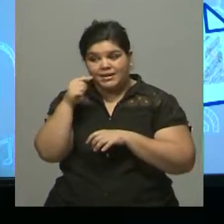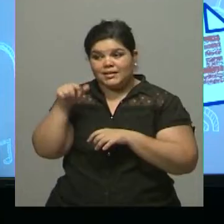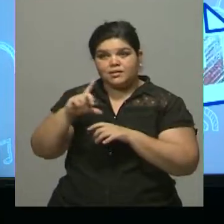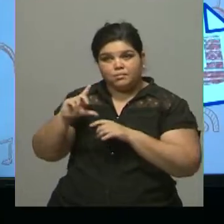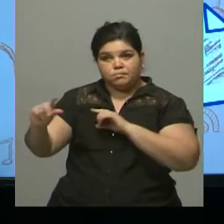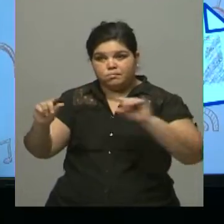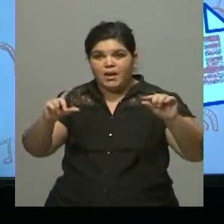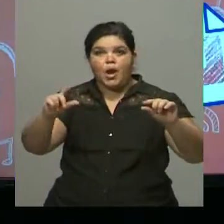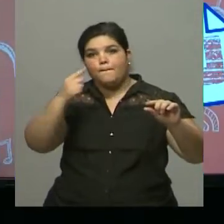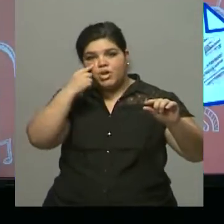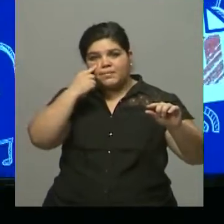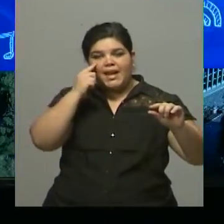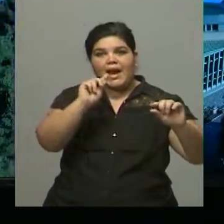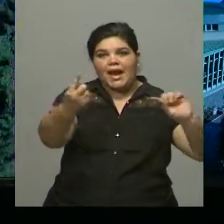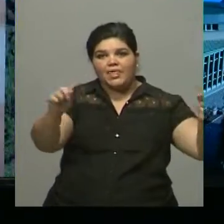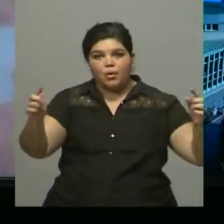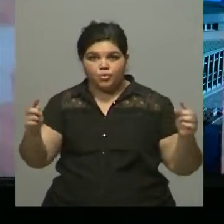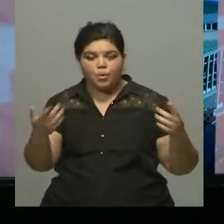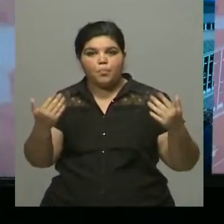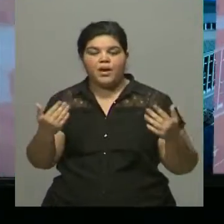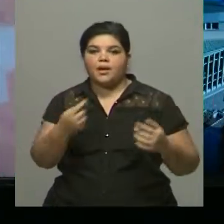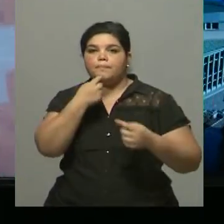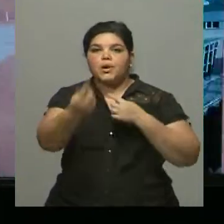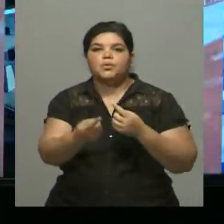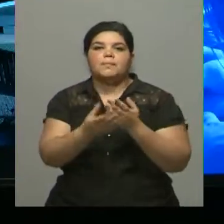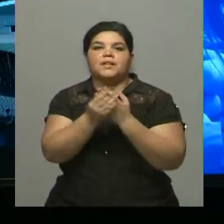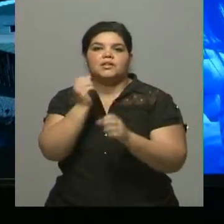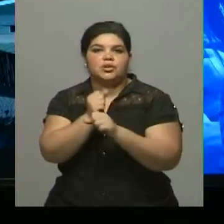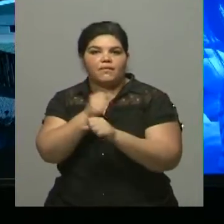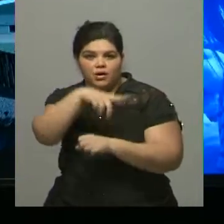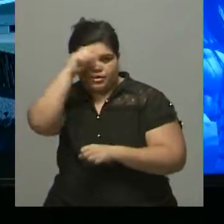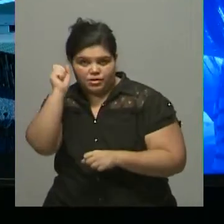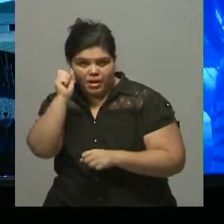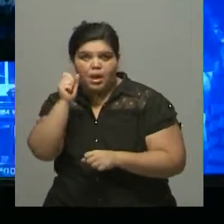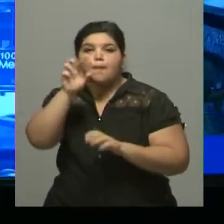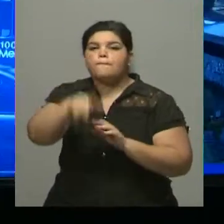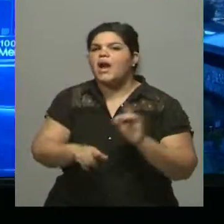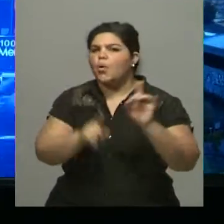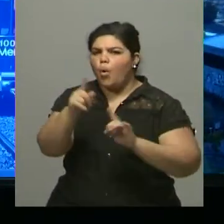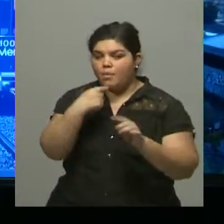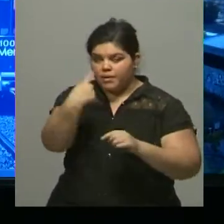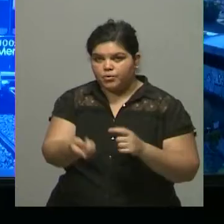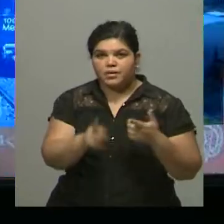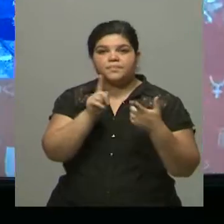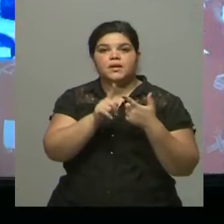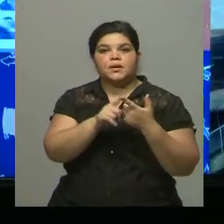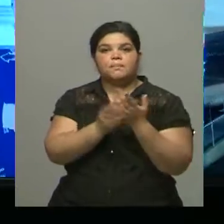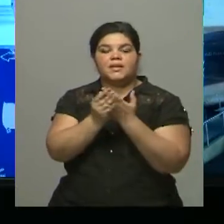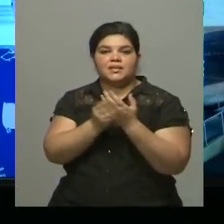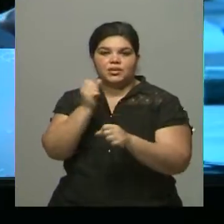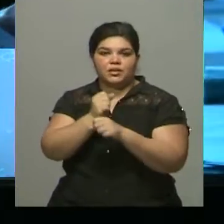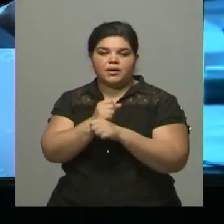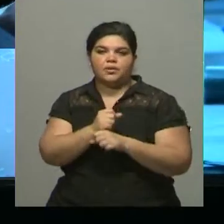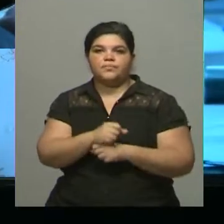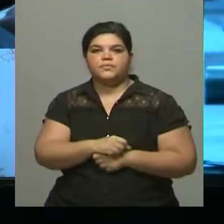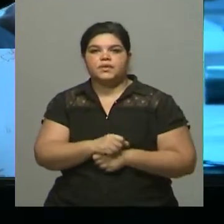la oficina de empleo de cada uno de los municipios y preguntar por los programas del Ministerio de Trabajo de la Nación. Lo otro es a través de la oficina del Ministerio de Trabajo en la calle Eusebio Blanco entre